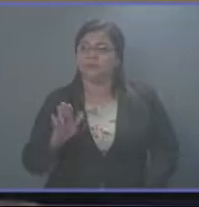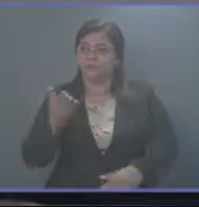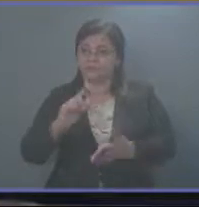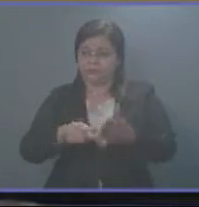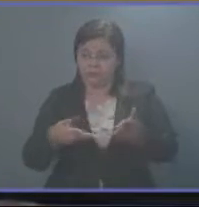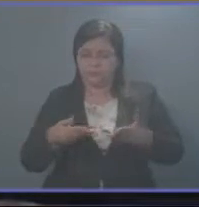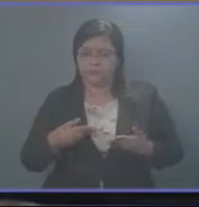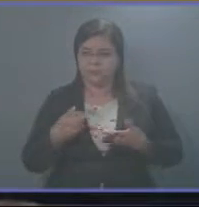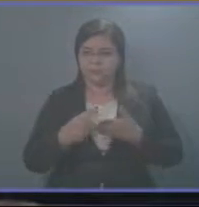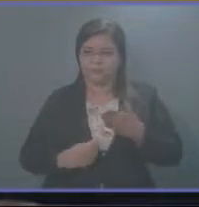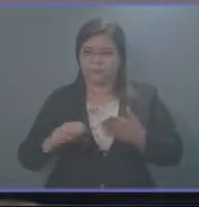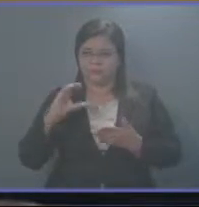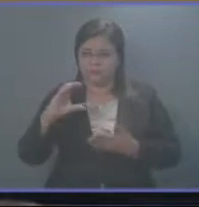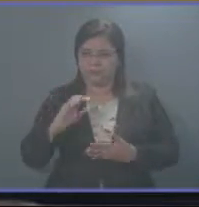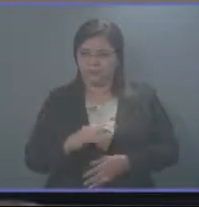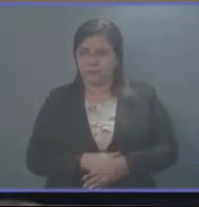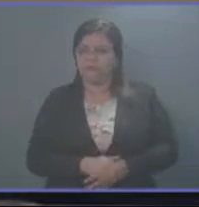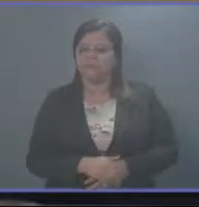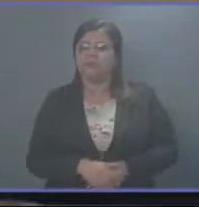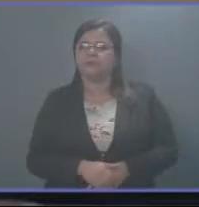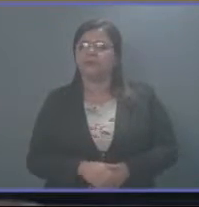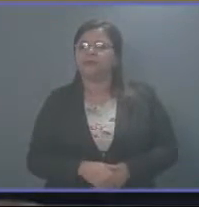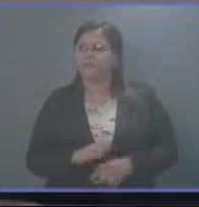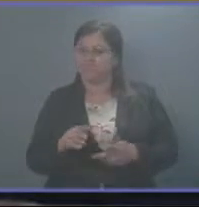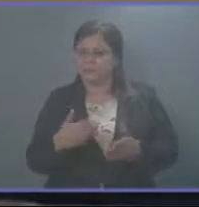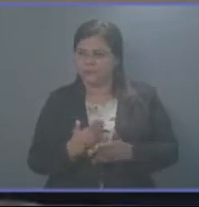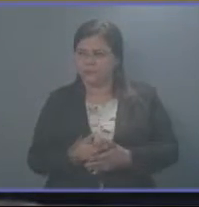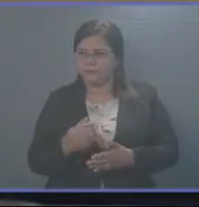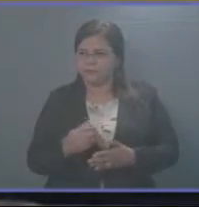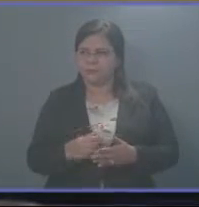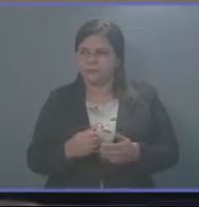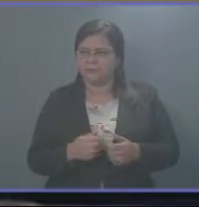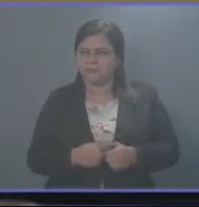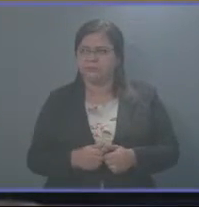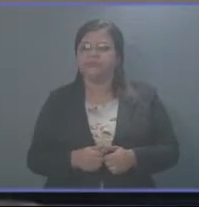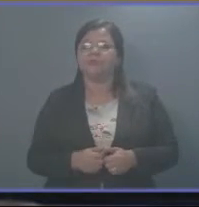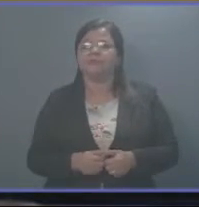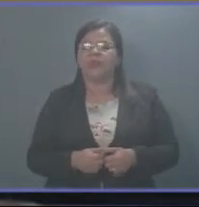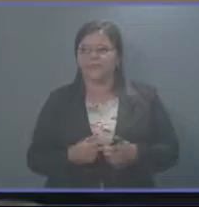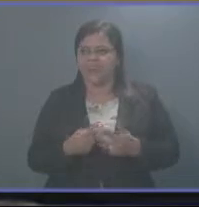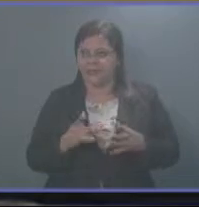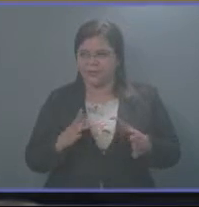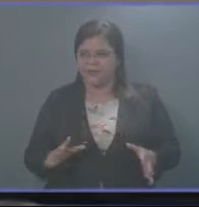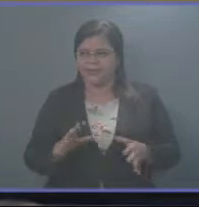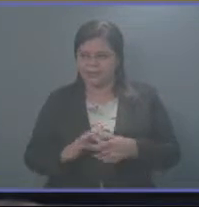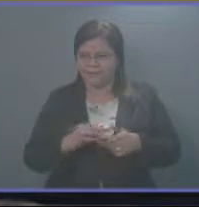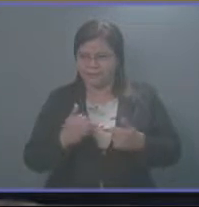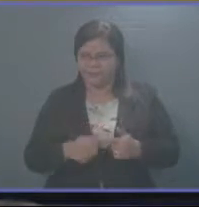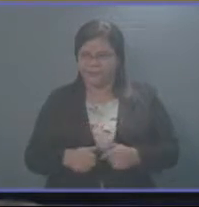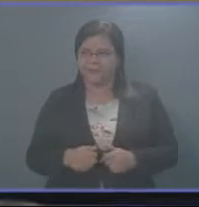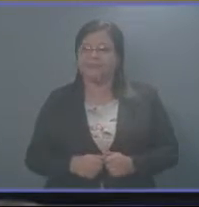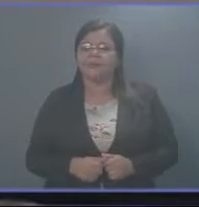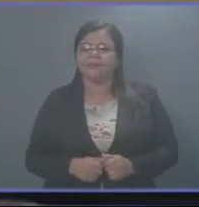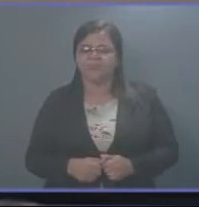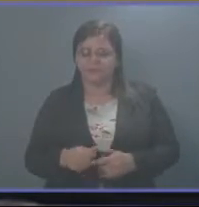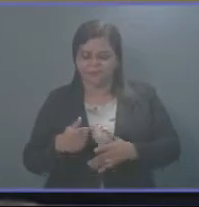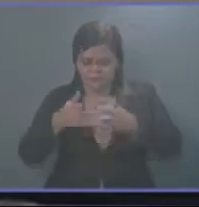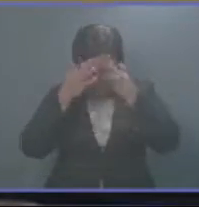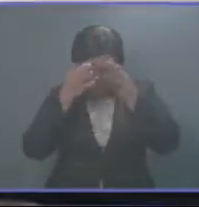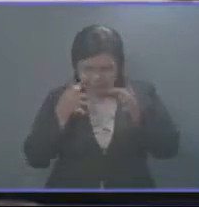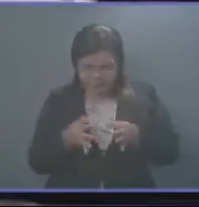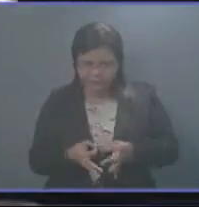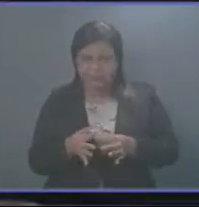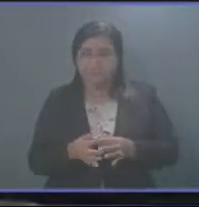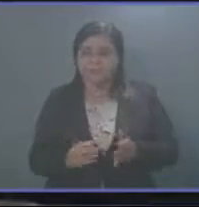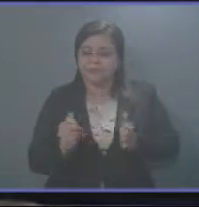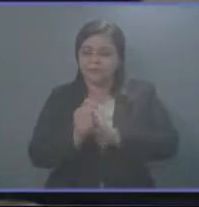facultades constitucionales y a iniciativa del diputado Lorenzo Rivas Echeverría, decreta las siguientes disposiciones transitorias.